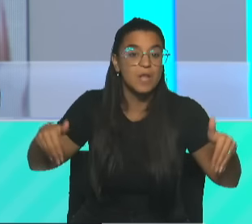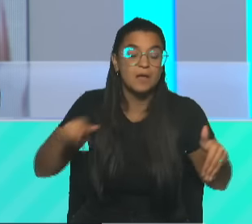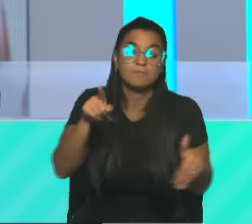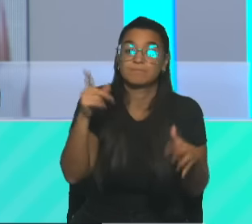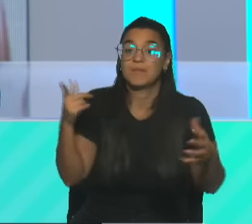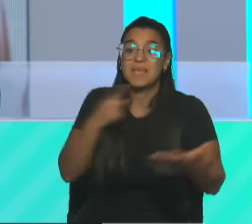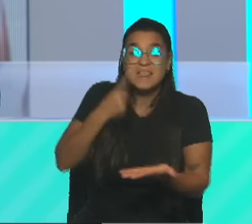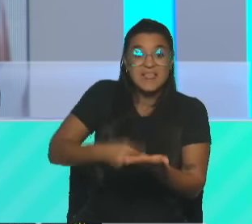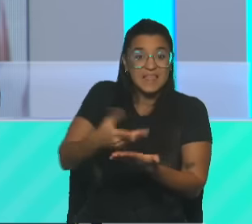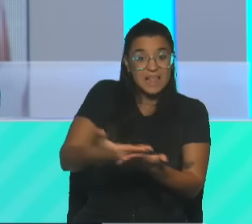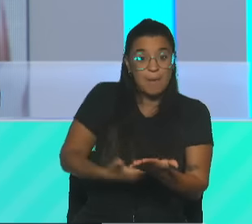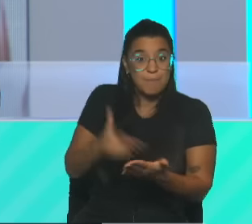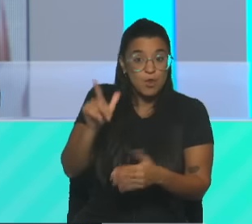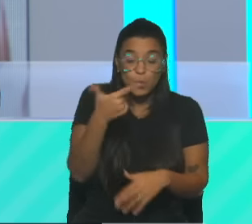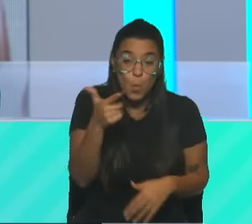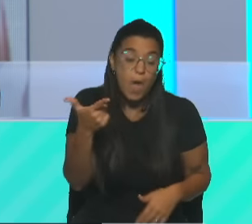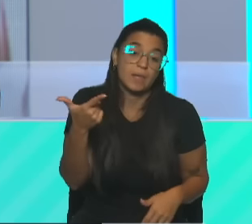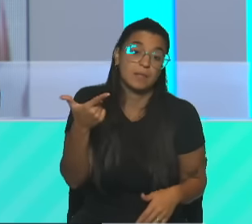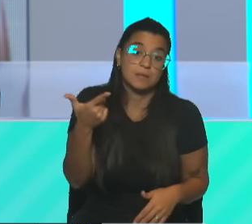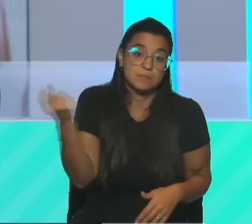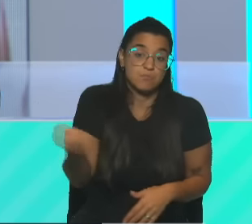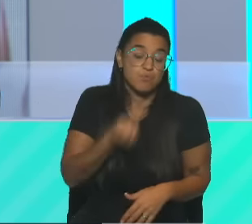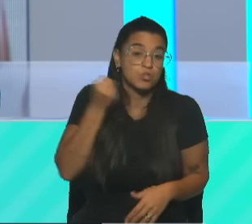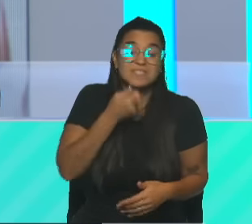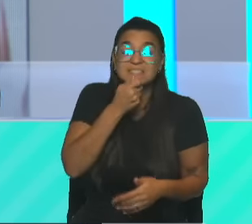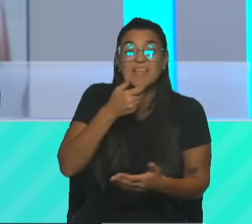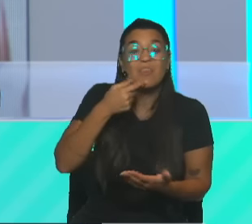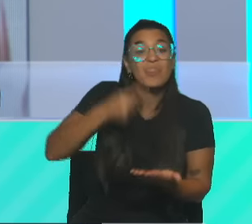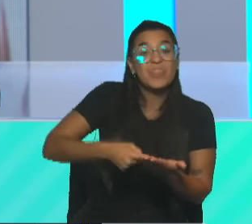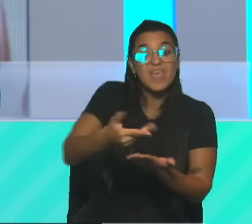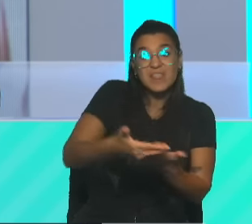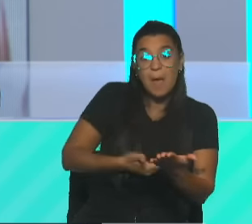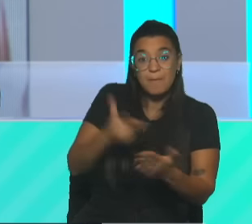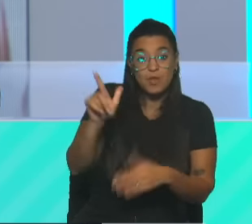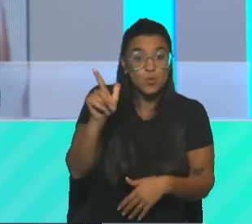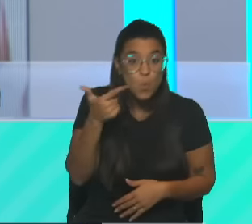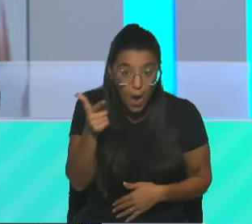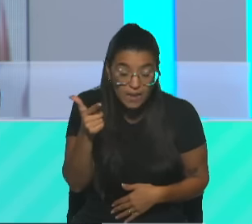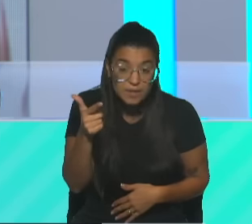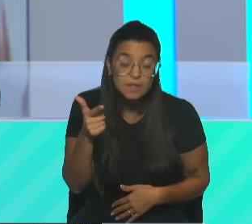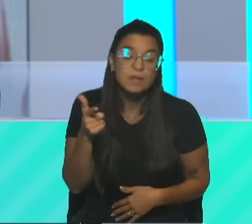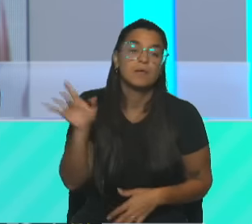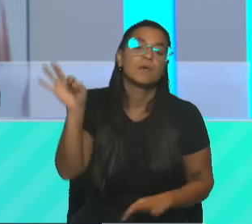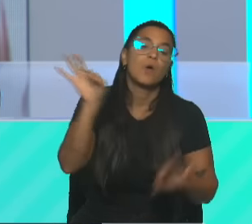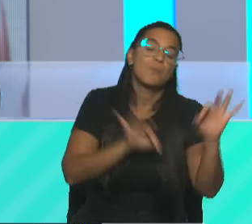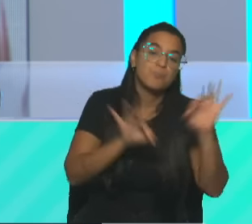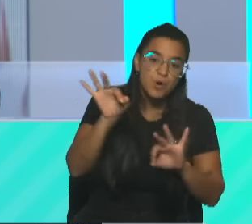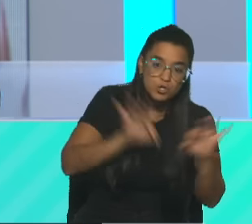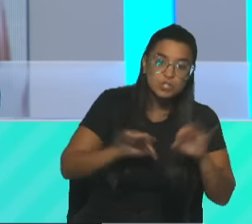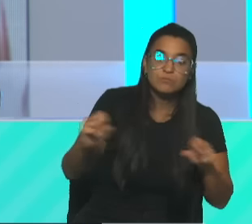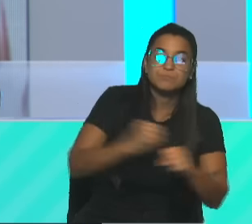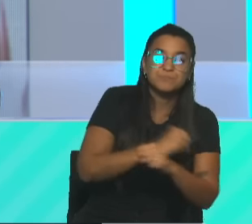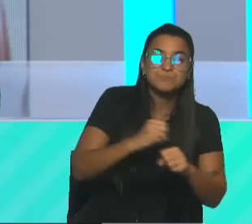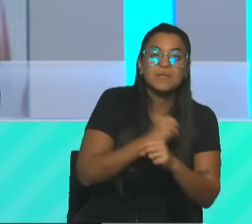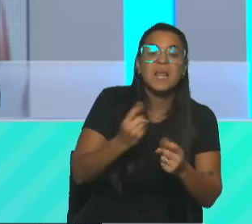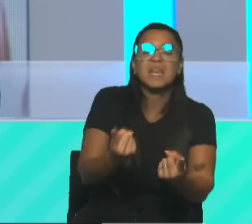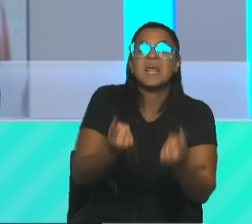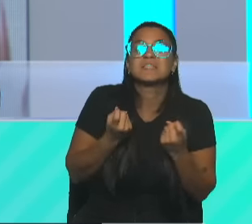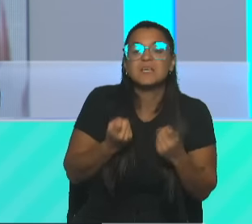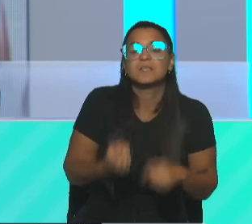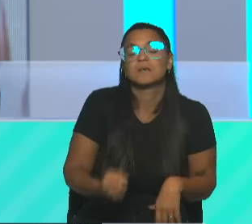dictamen vos bien lo señalá no es un dato menor como no tiene dictamen de comisión el proyecto para ser aprobado necesita